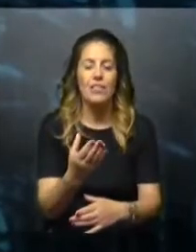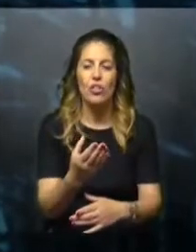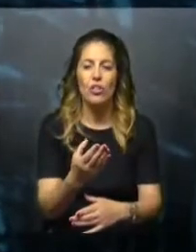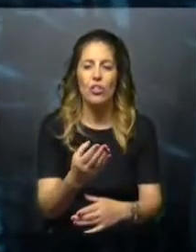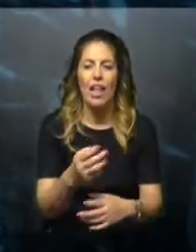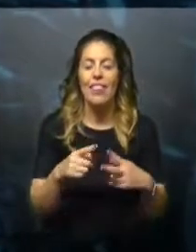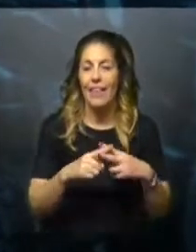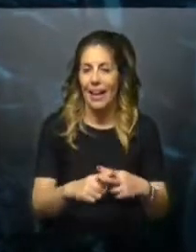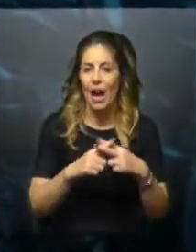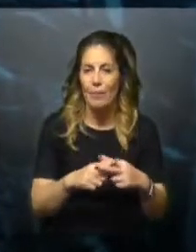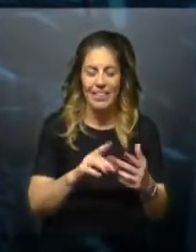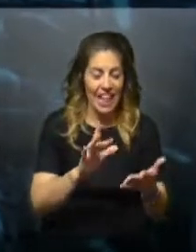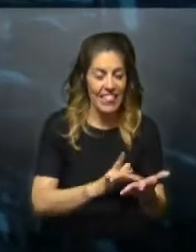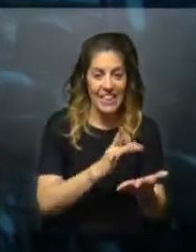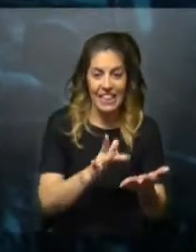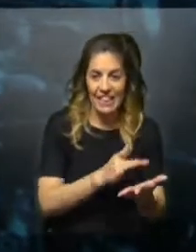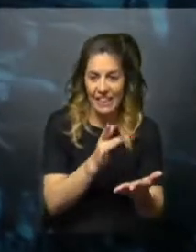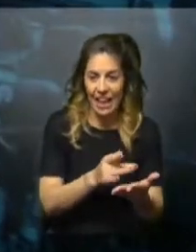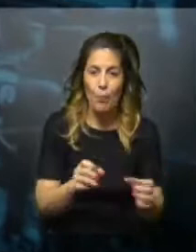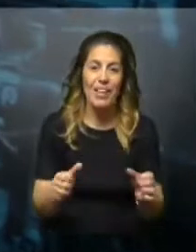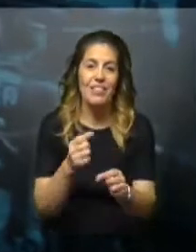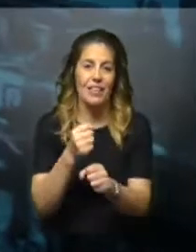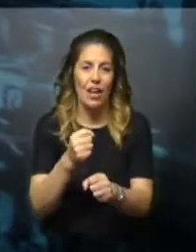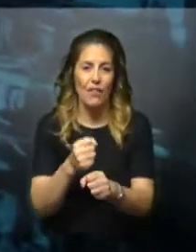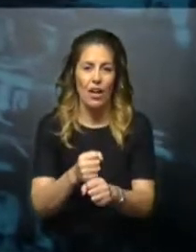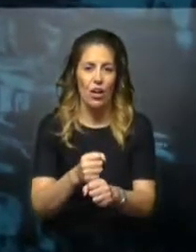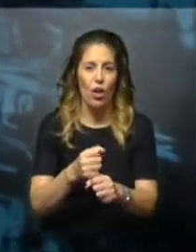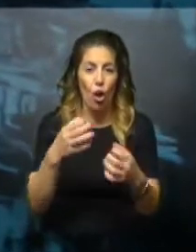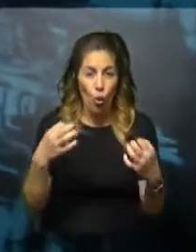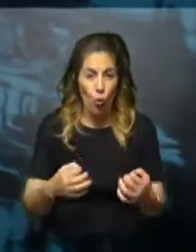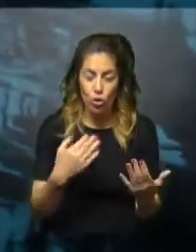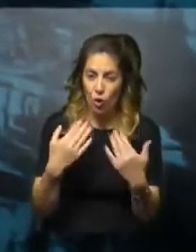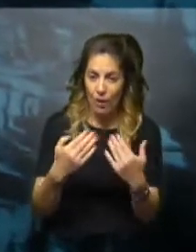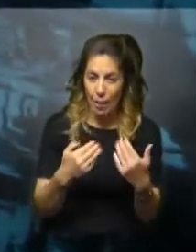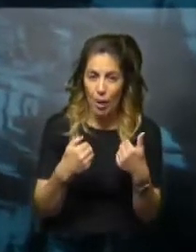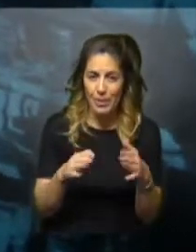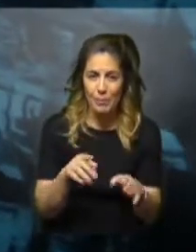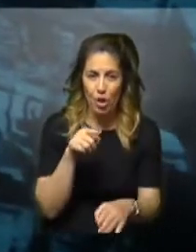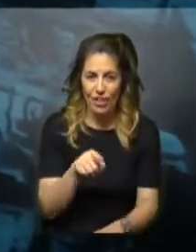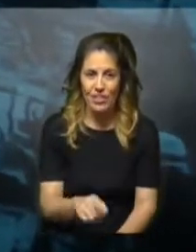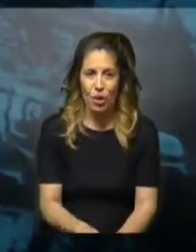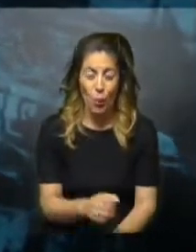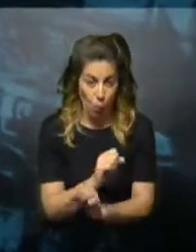herramientas digitales para hacer trabajos justo hablábamos eso al principio